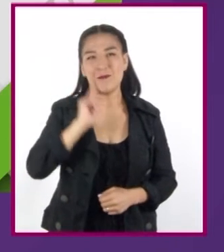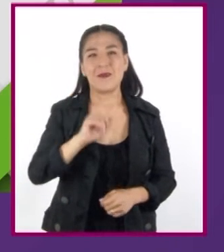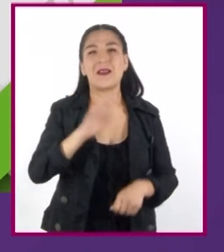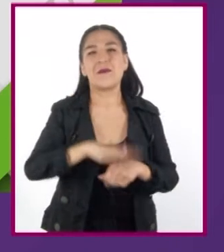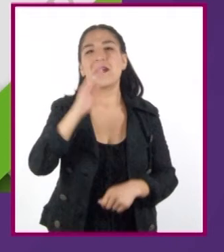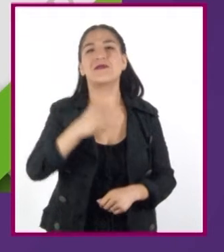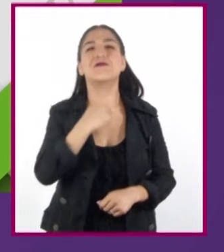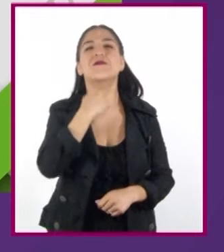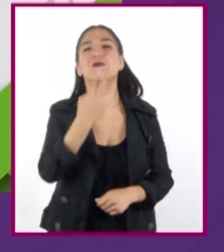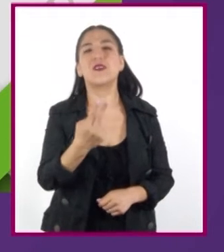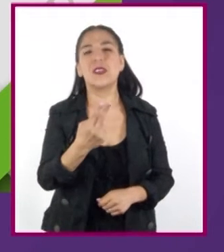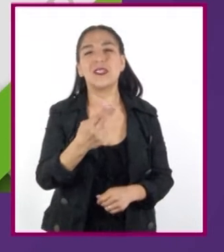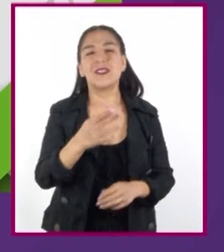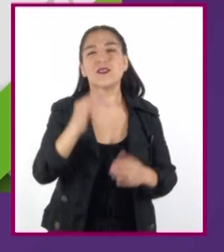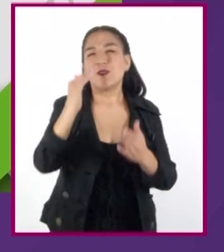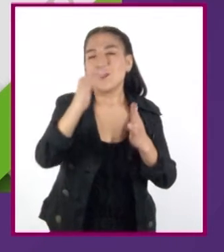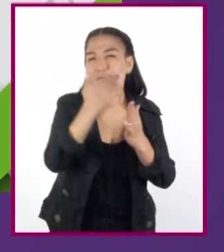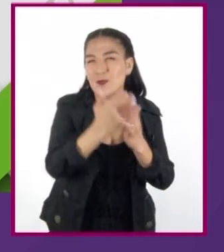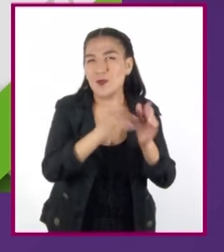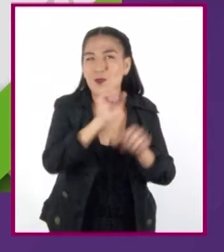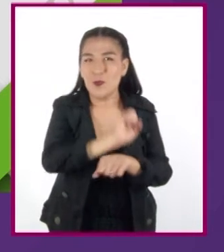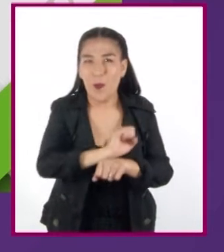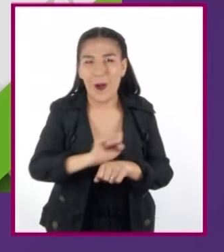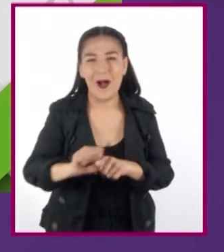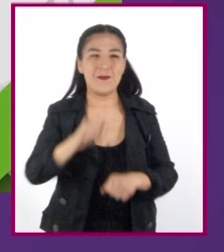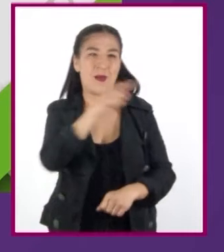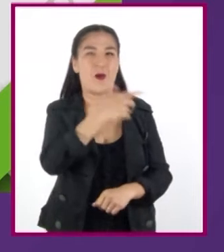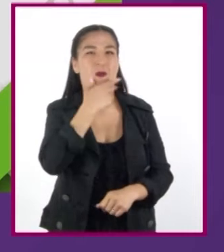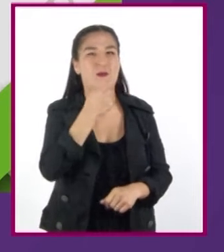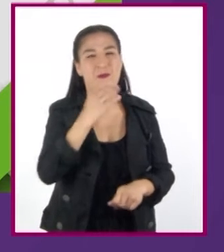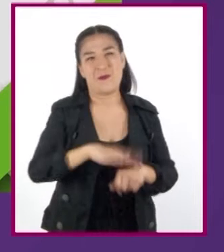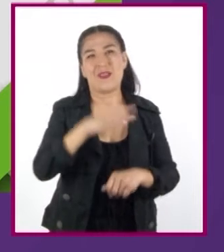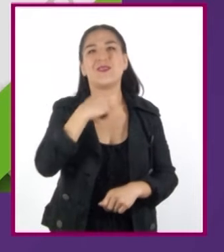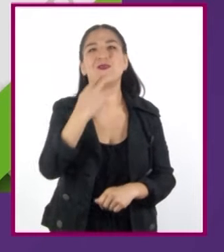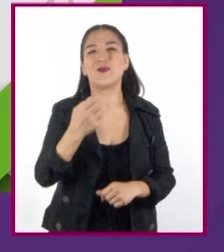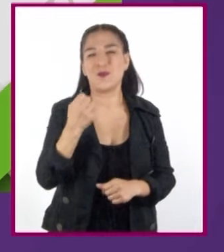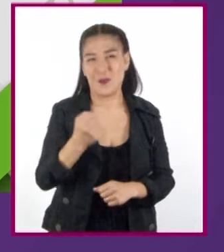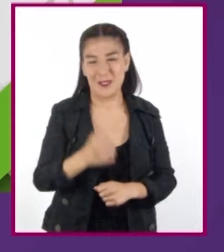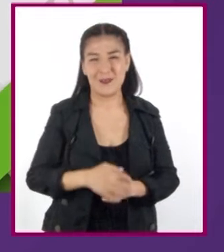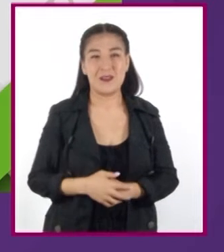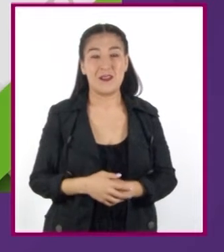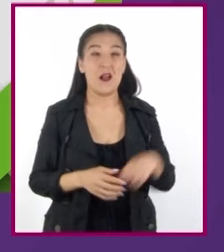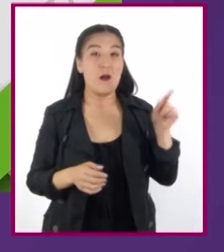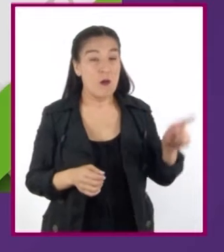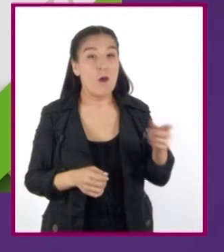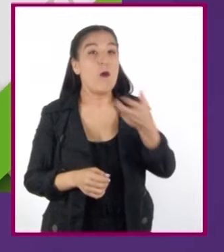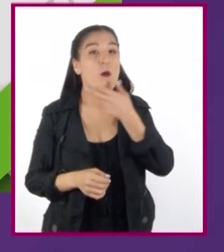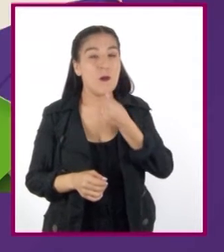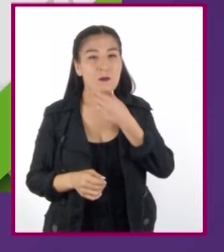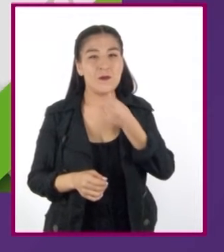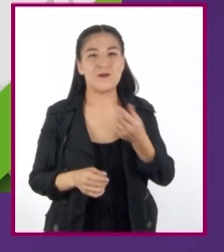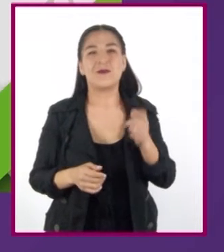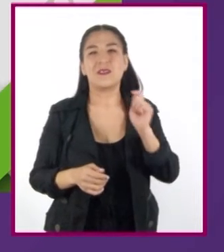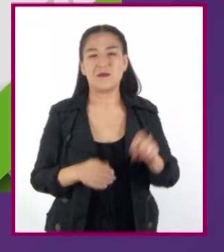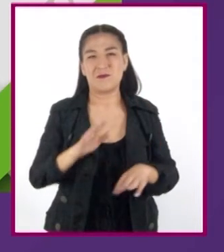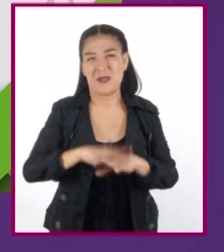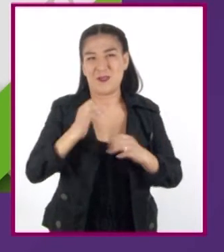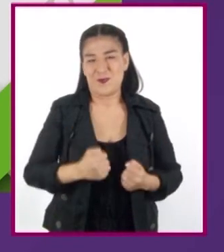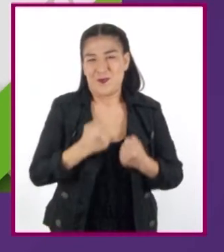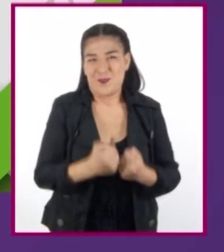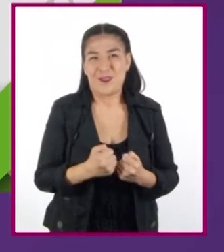la voz más aguda que la de los hombres y los hombres tienden a ser más